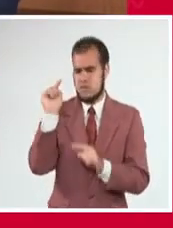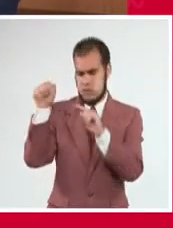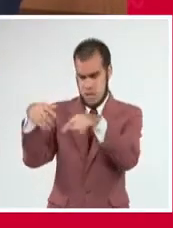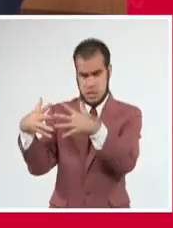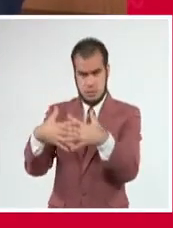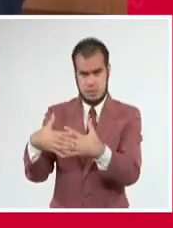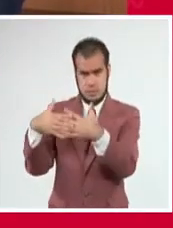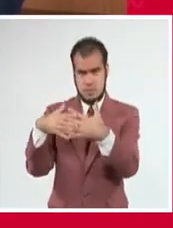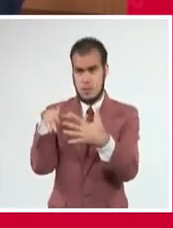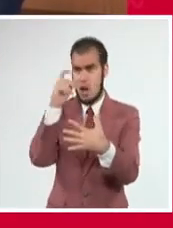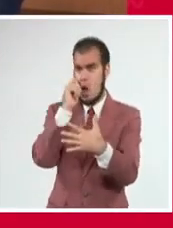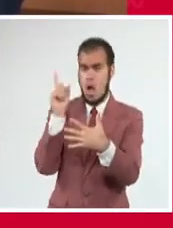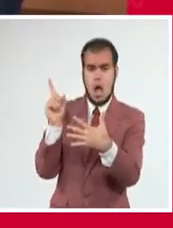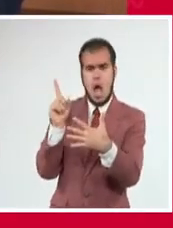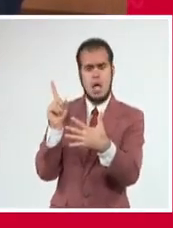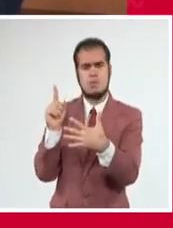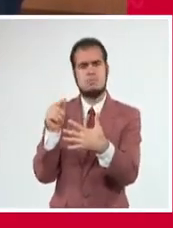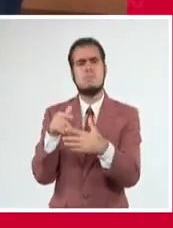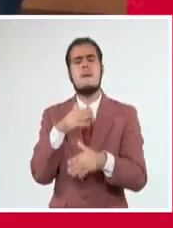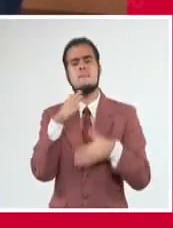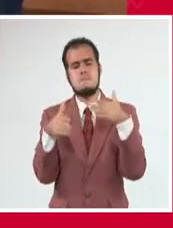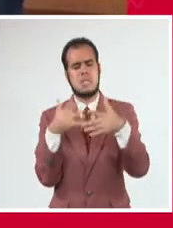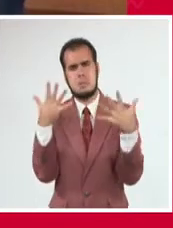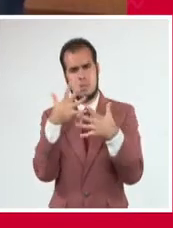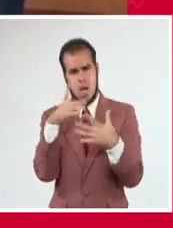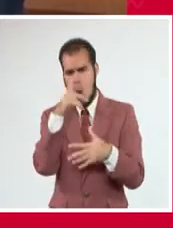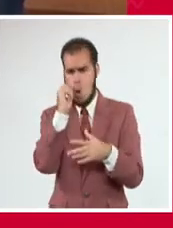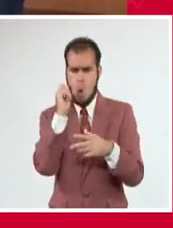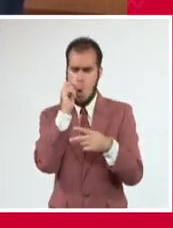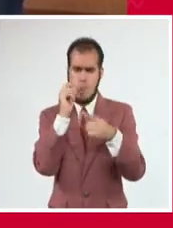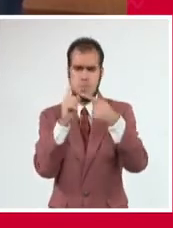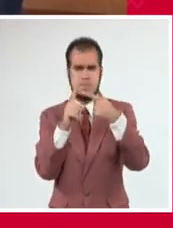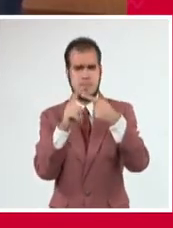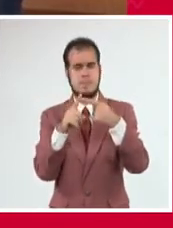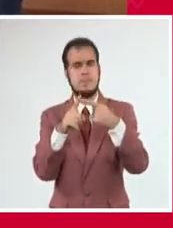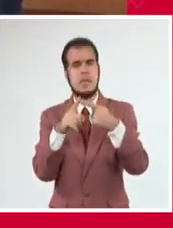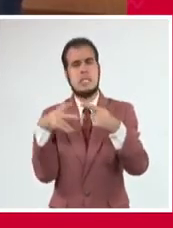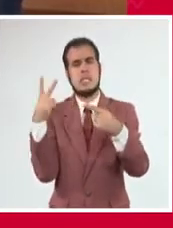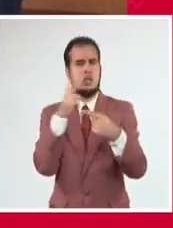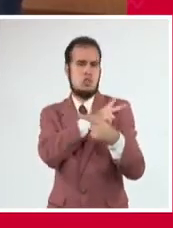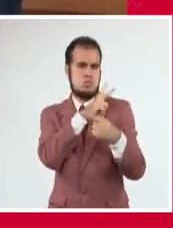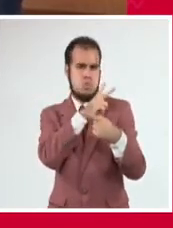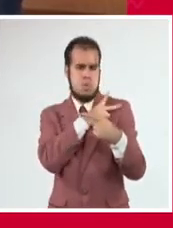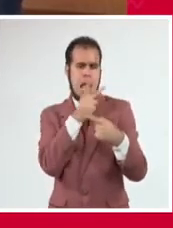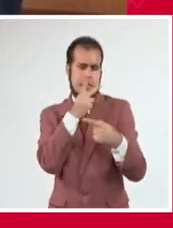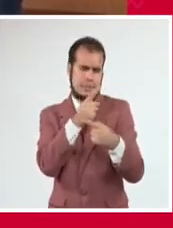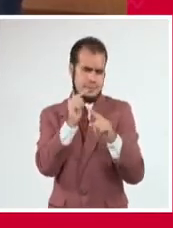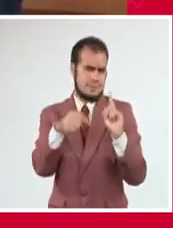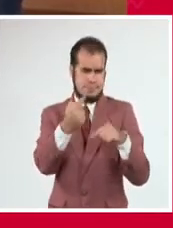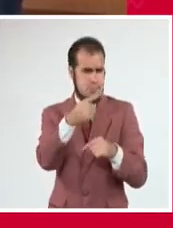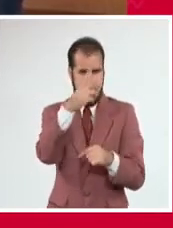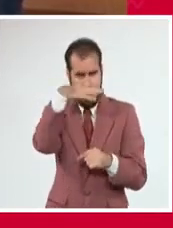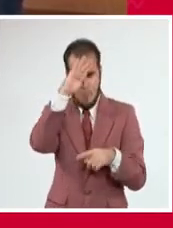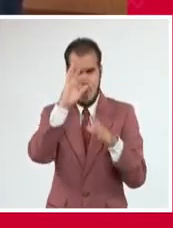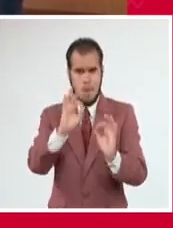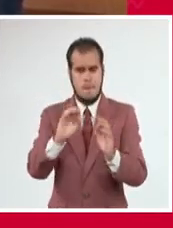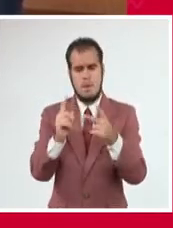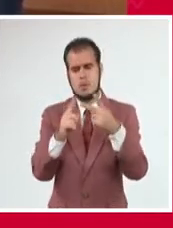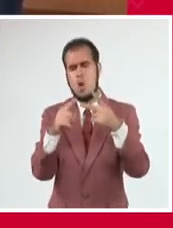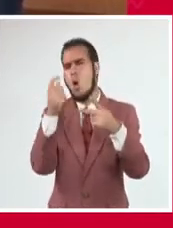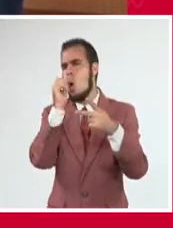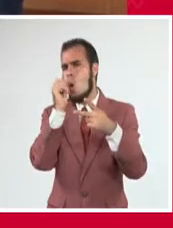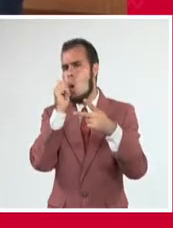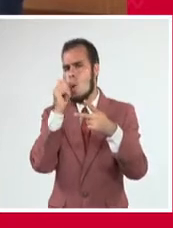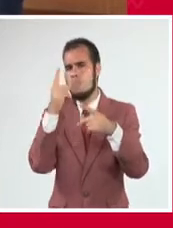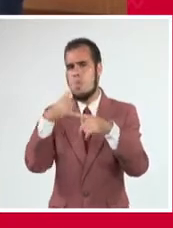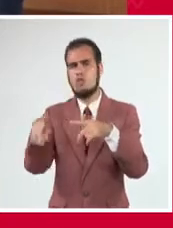Suárez, donde participaron Orlando Gutiérrez Boronat del Directorio Democrático Cubano y Marcel Felipe Cañero,